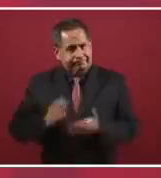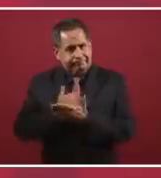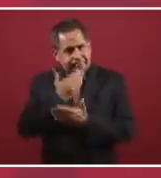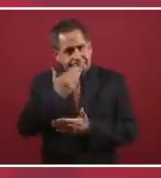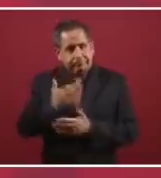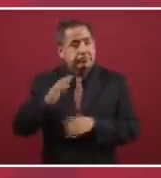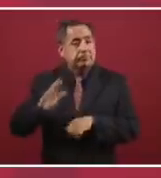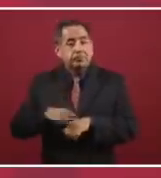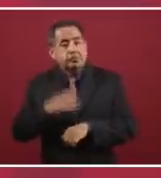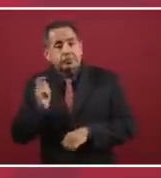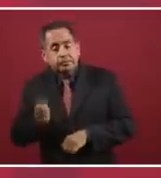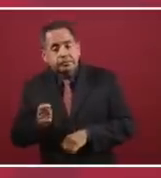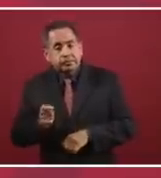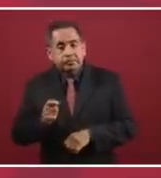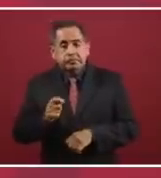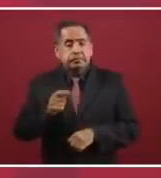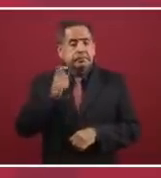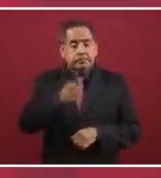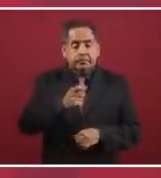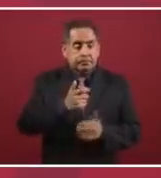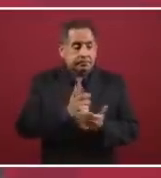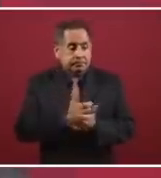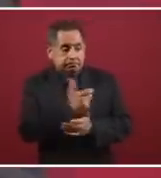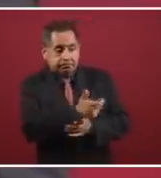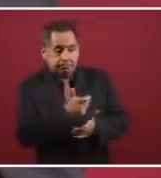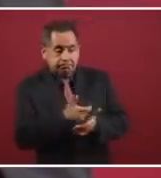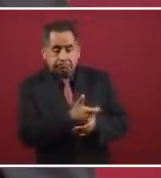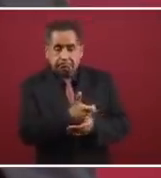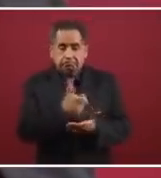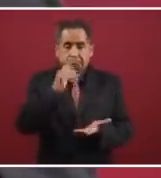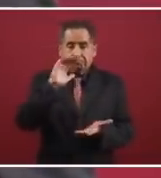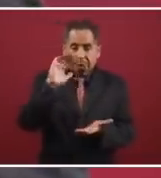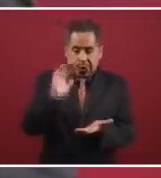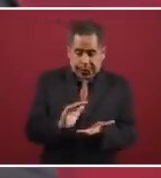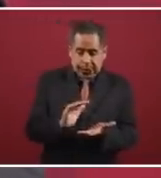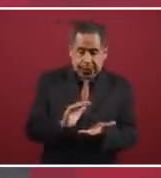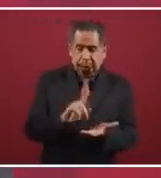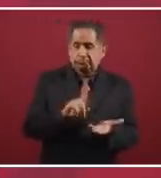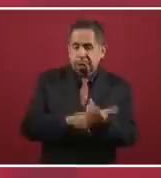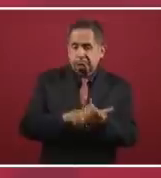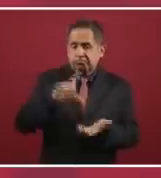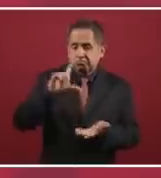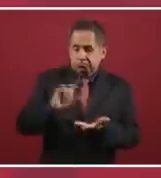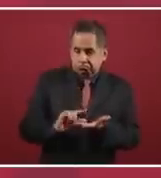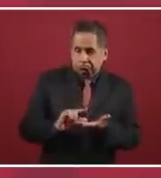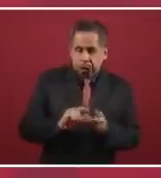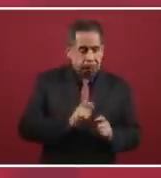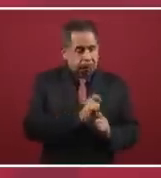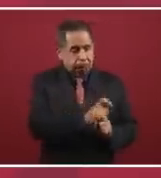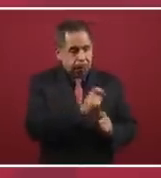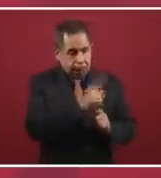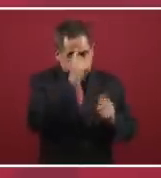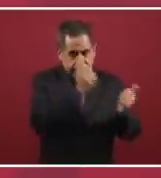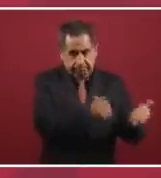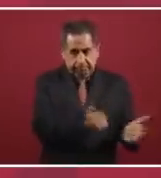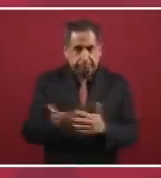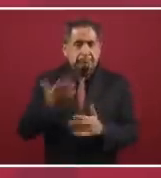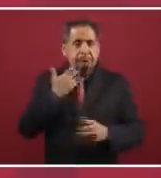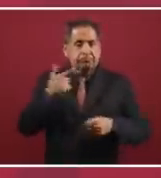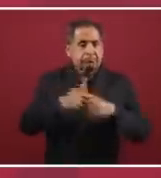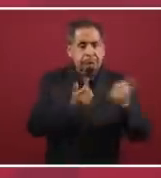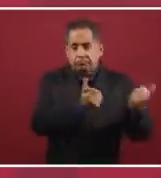reduce el costo de las tarifas en el transporte del